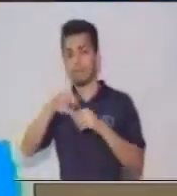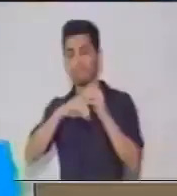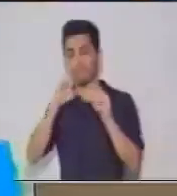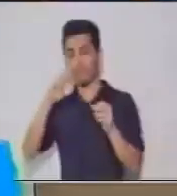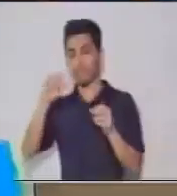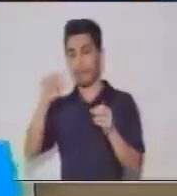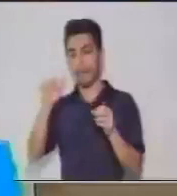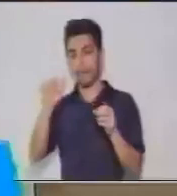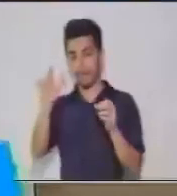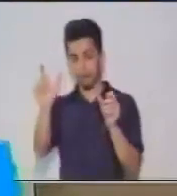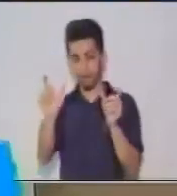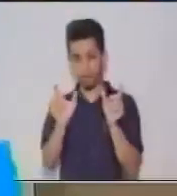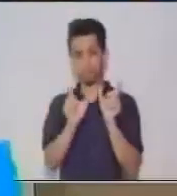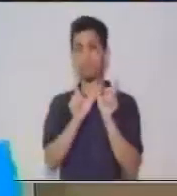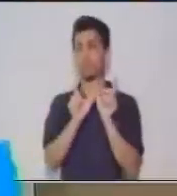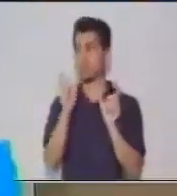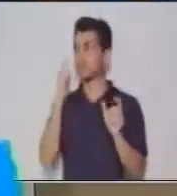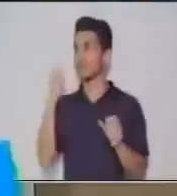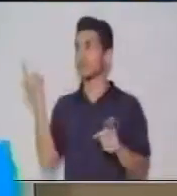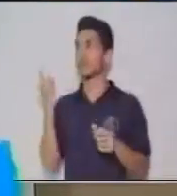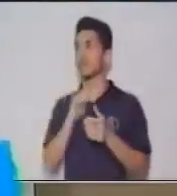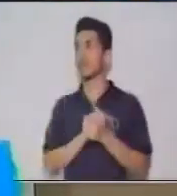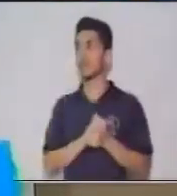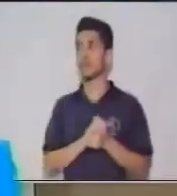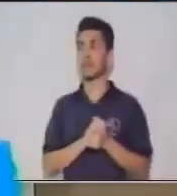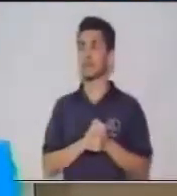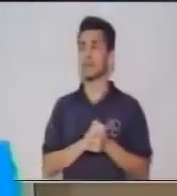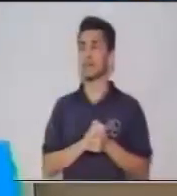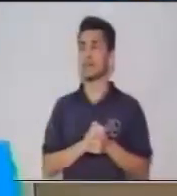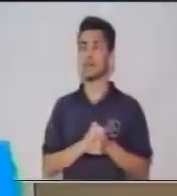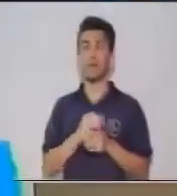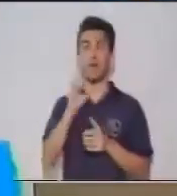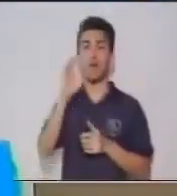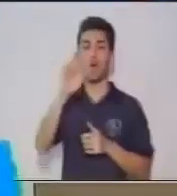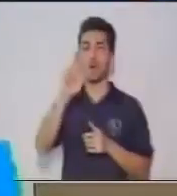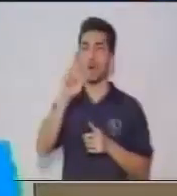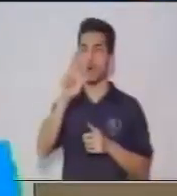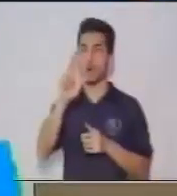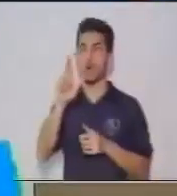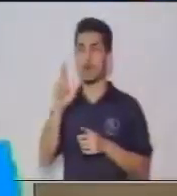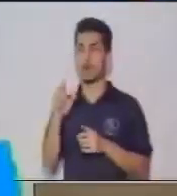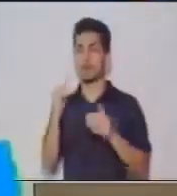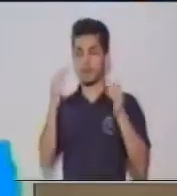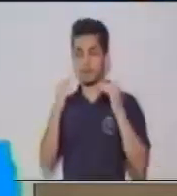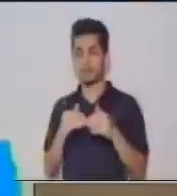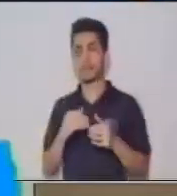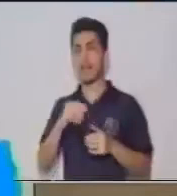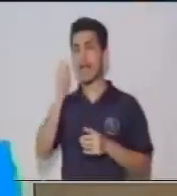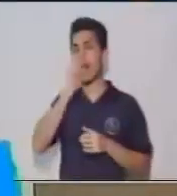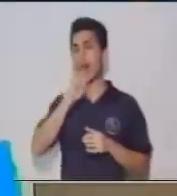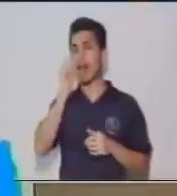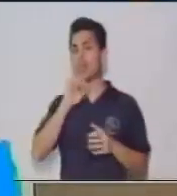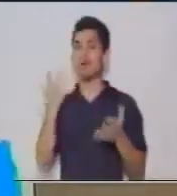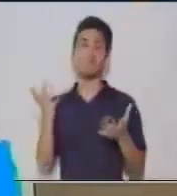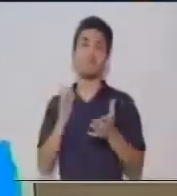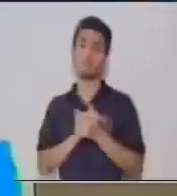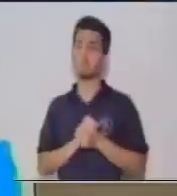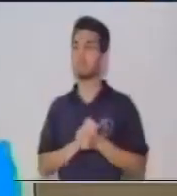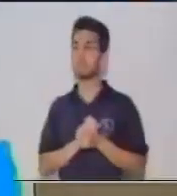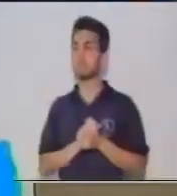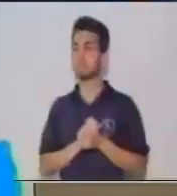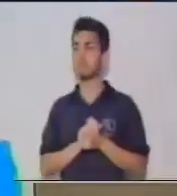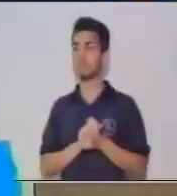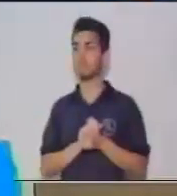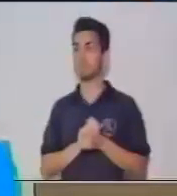primera, que sería la O con la R. En la palabra helado vamos